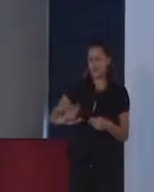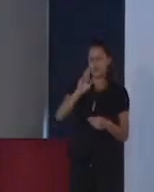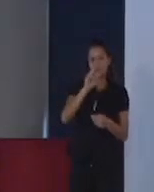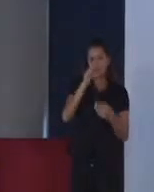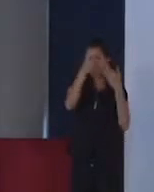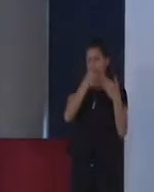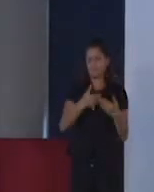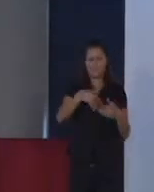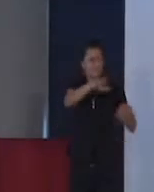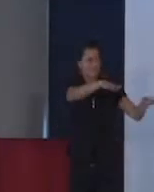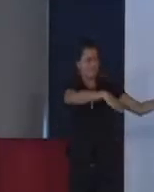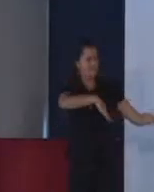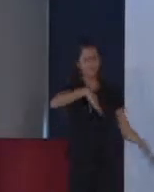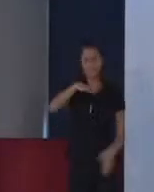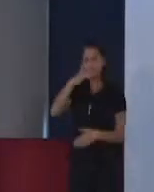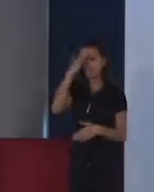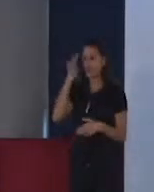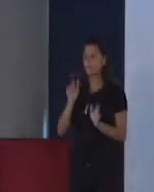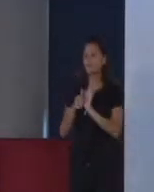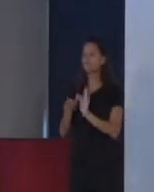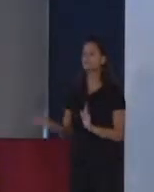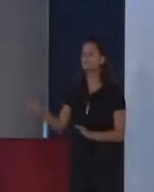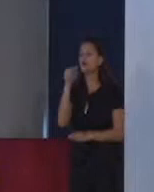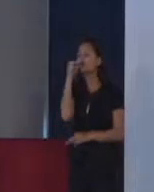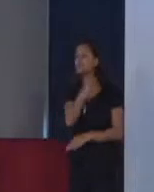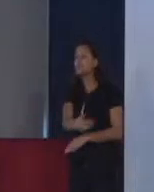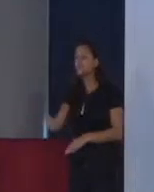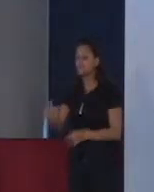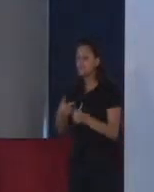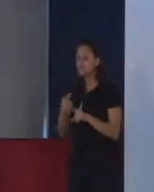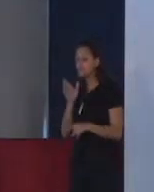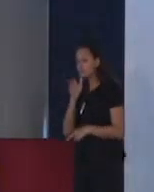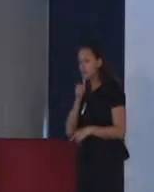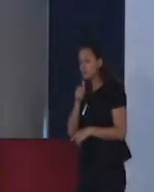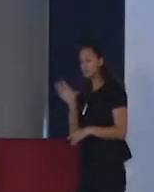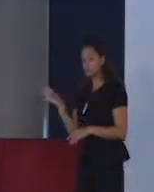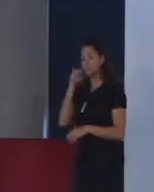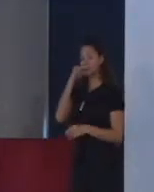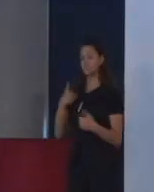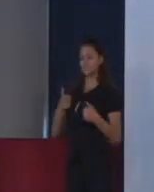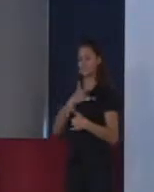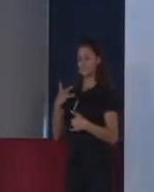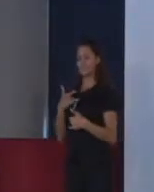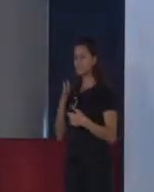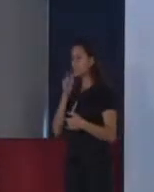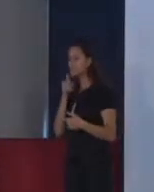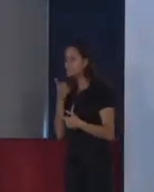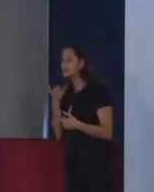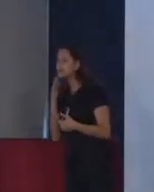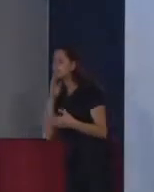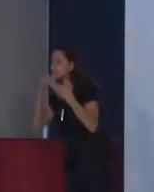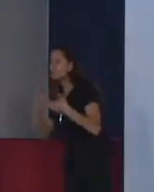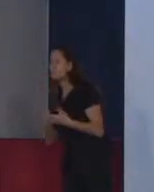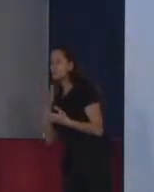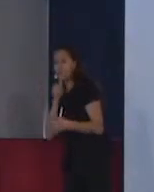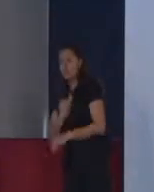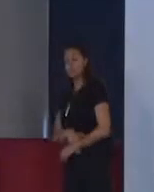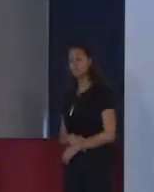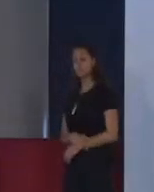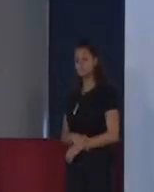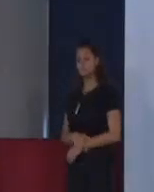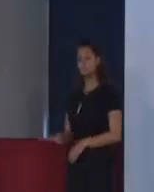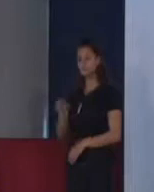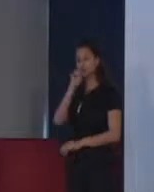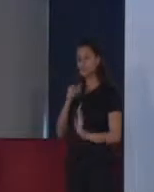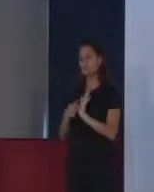movilizó, porque mostrando toda la infancia, pero no había ni una persona con discapacidad. Y el Consejo Local, y en ese caso Mónica,